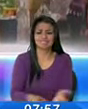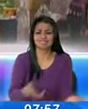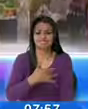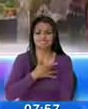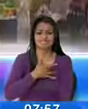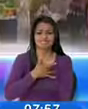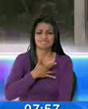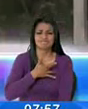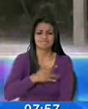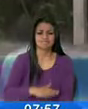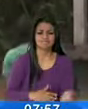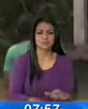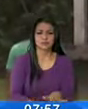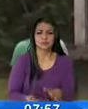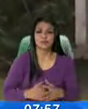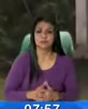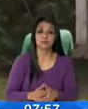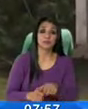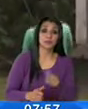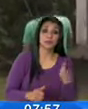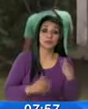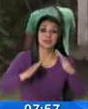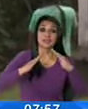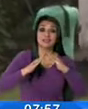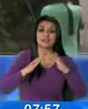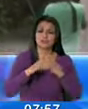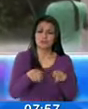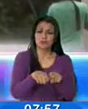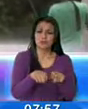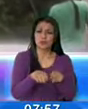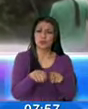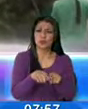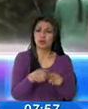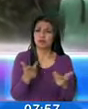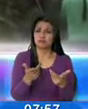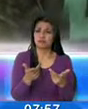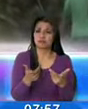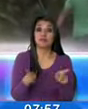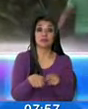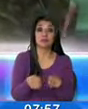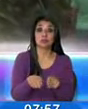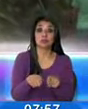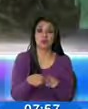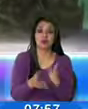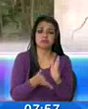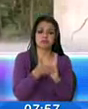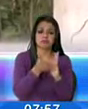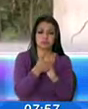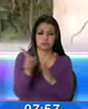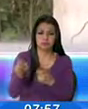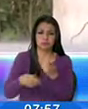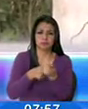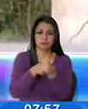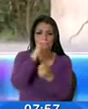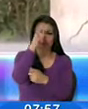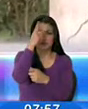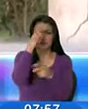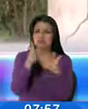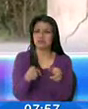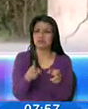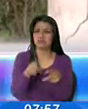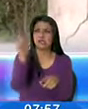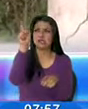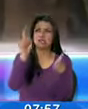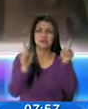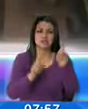definitivamente murió. Otra casa vecina de similares características e igual levantada con apoyo estatal fue del mismo modo